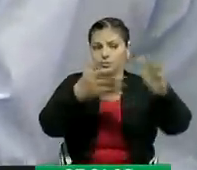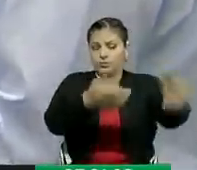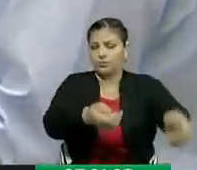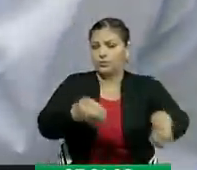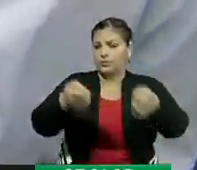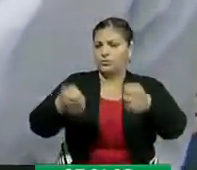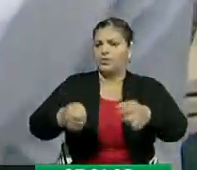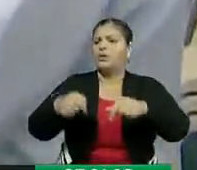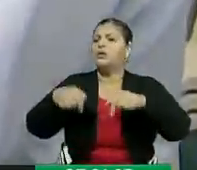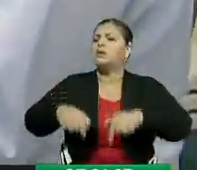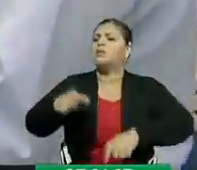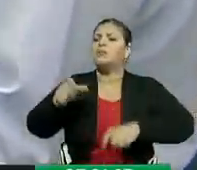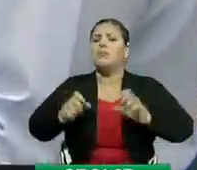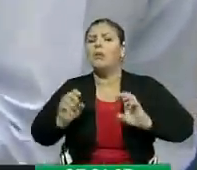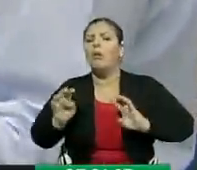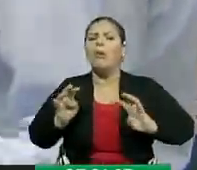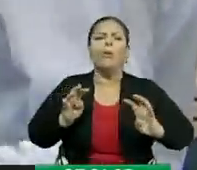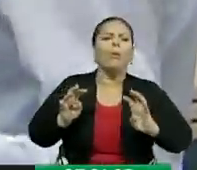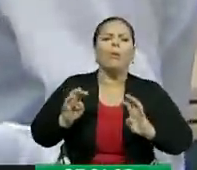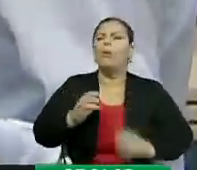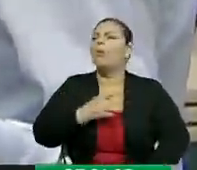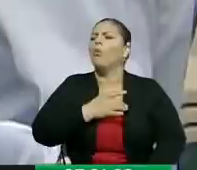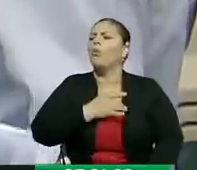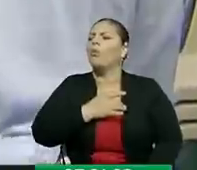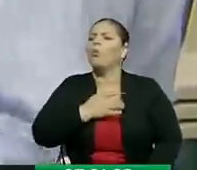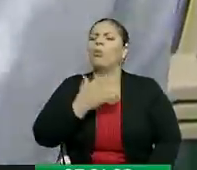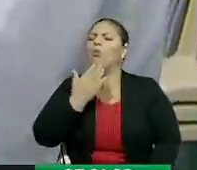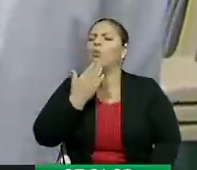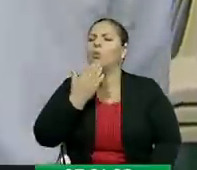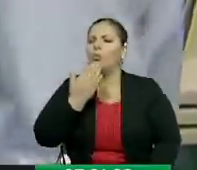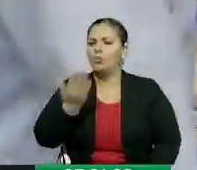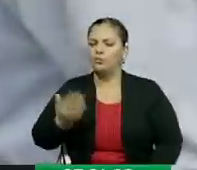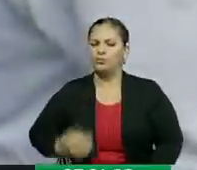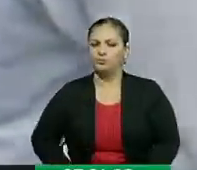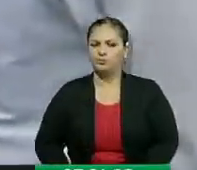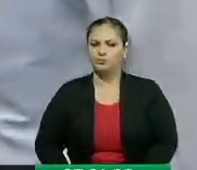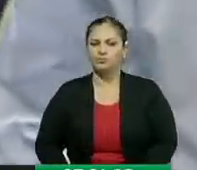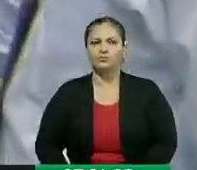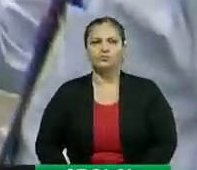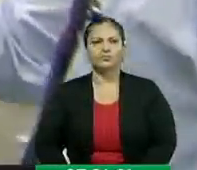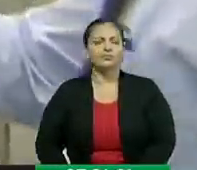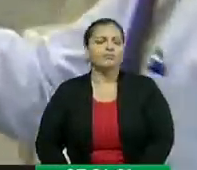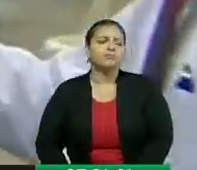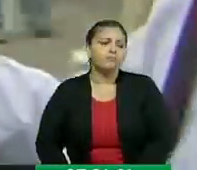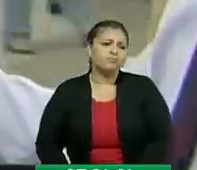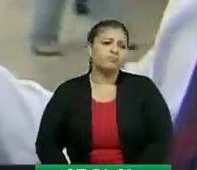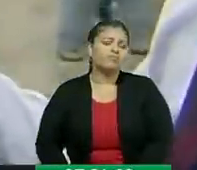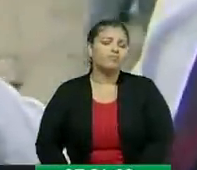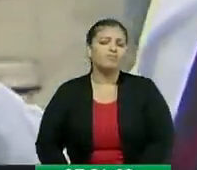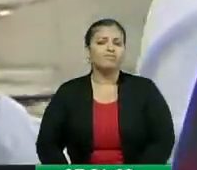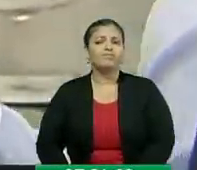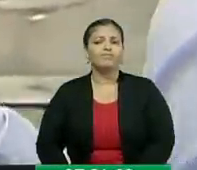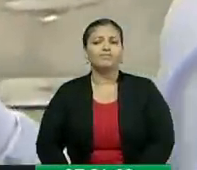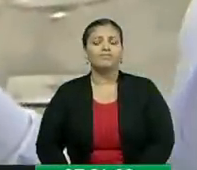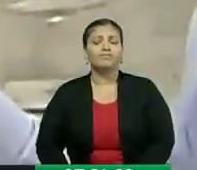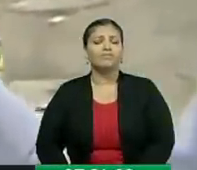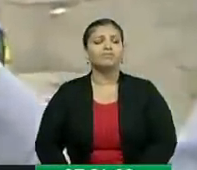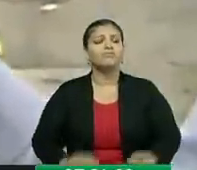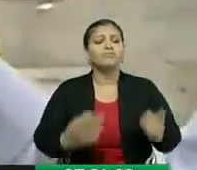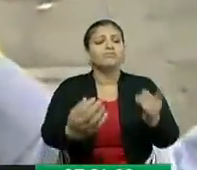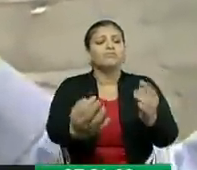que acudió de forma masiva al estadio durante la madrugada completa? No, muy agradecido con todo lo que era,